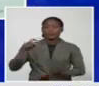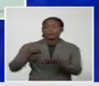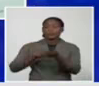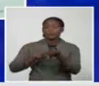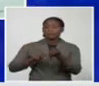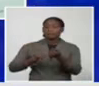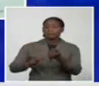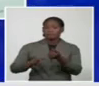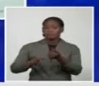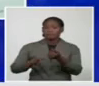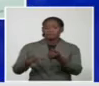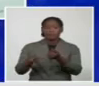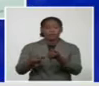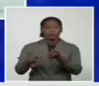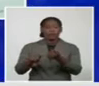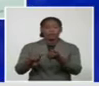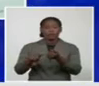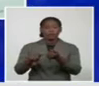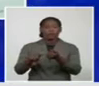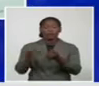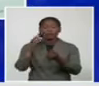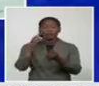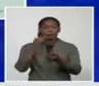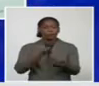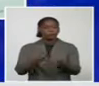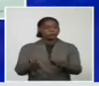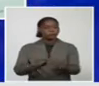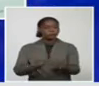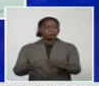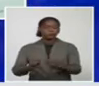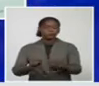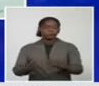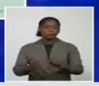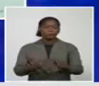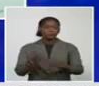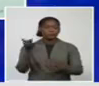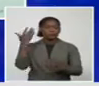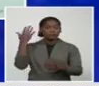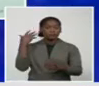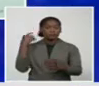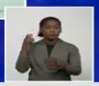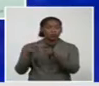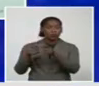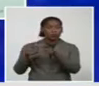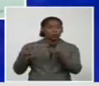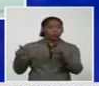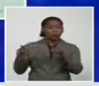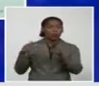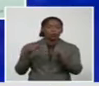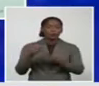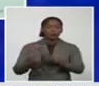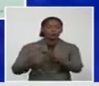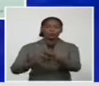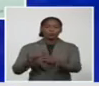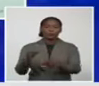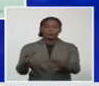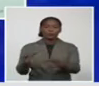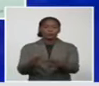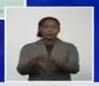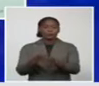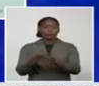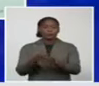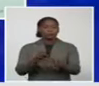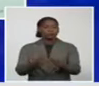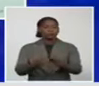también ha mantenido el control después de un incremento que tuvo, pero que lo está manteniendo durante un periodo de